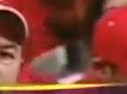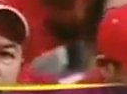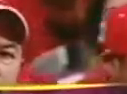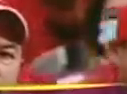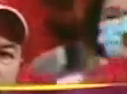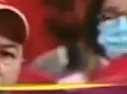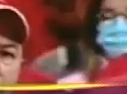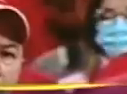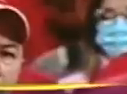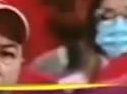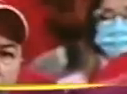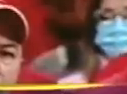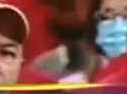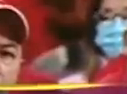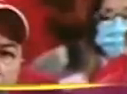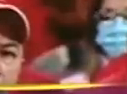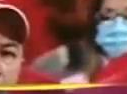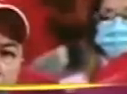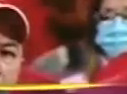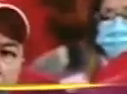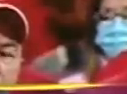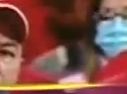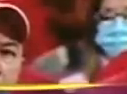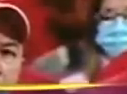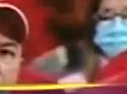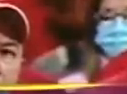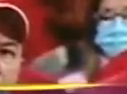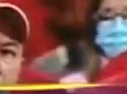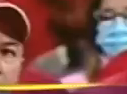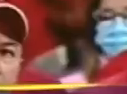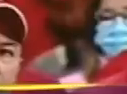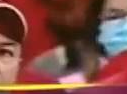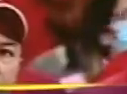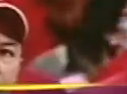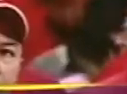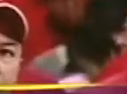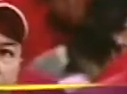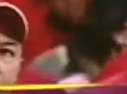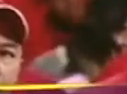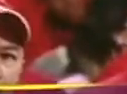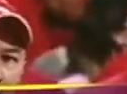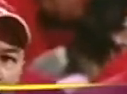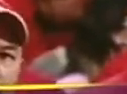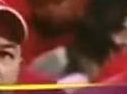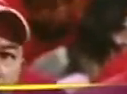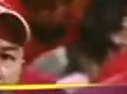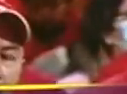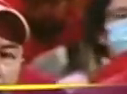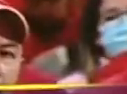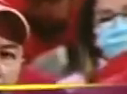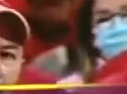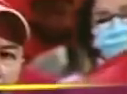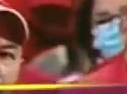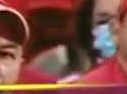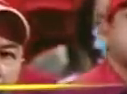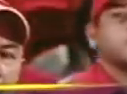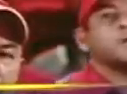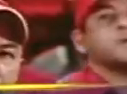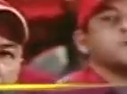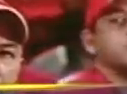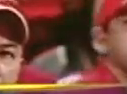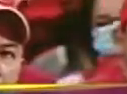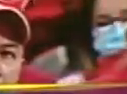todo. Le hemos levantado con pericia, con tecnicismo y con dignidad. Resistimos